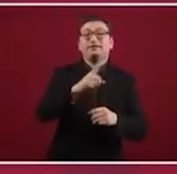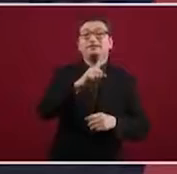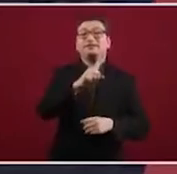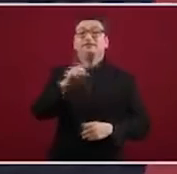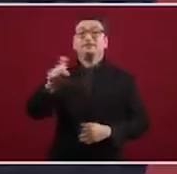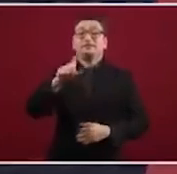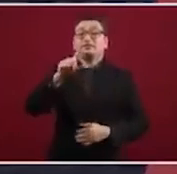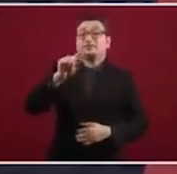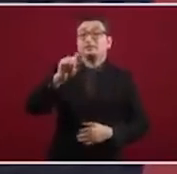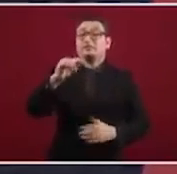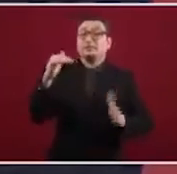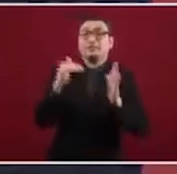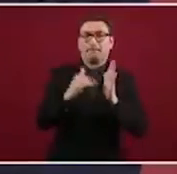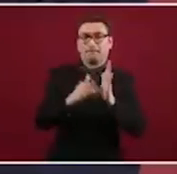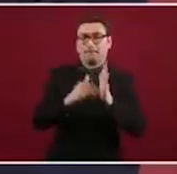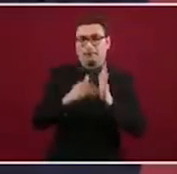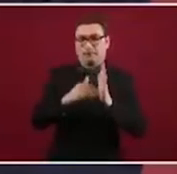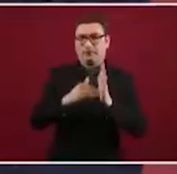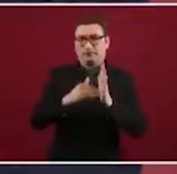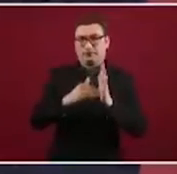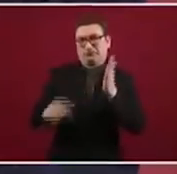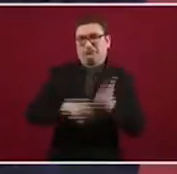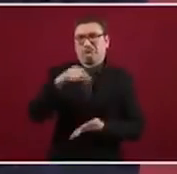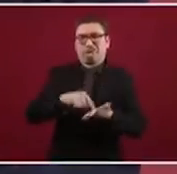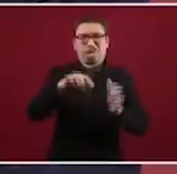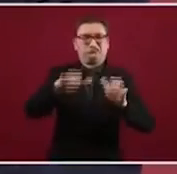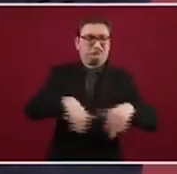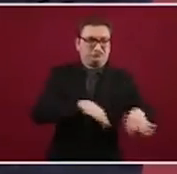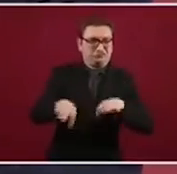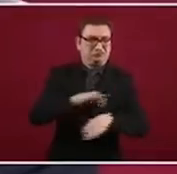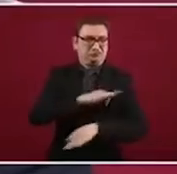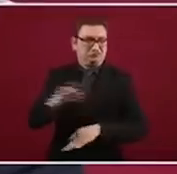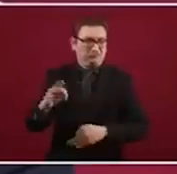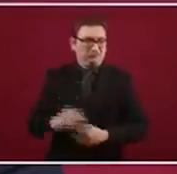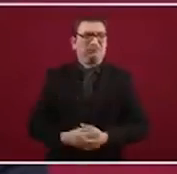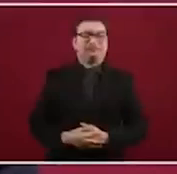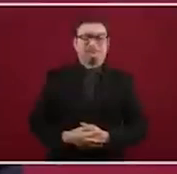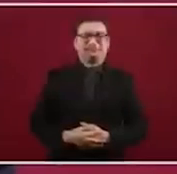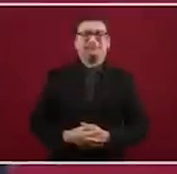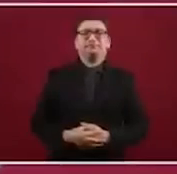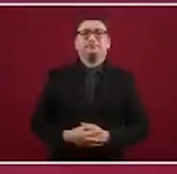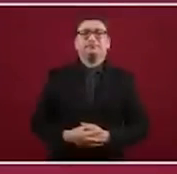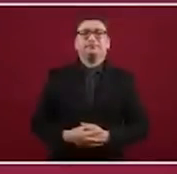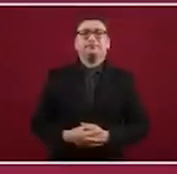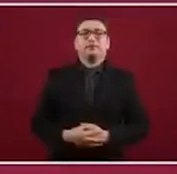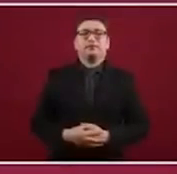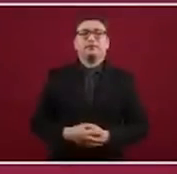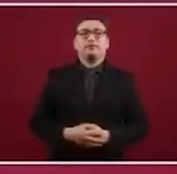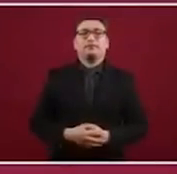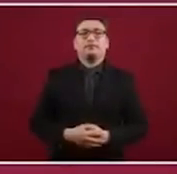mil centros de trabajo. Ya también